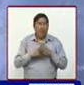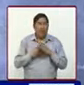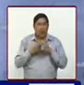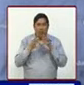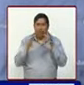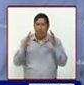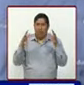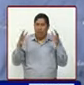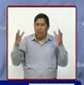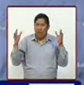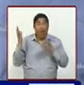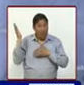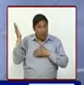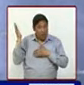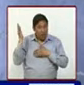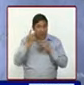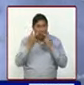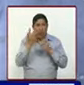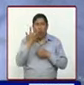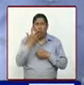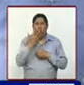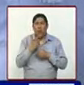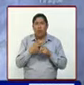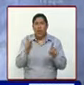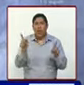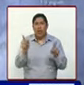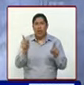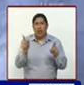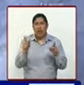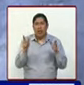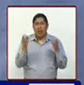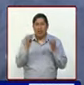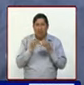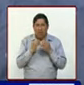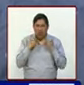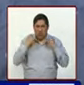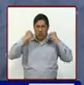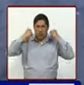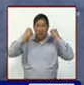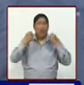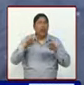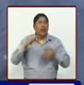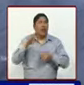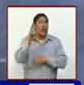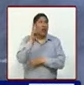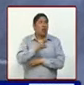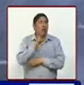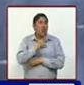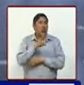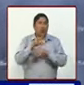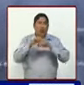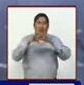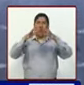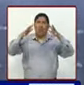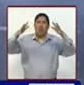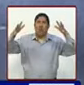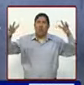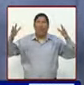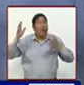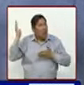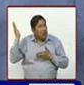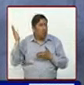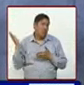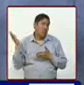a formarse, y esto, si nota la coloración, ya es distinto, esto se ha puesto un poco más intenso. Ya para las dos, esto ha aumentado así. Esto